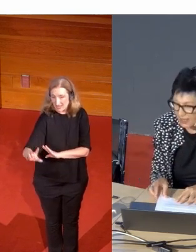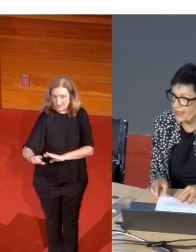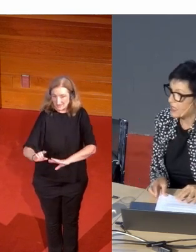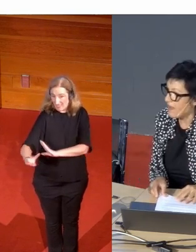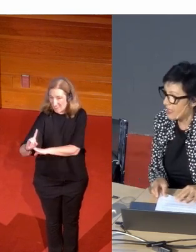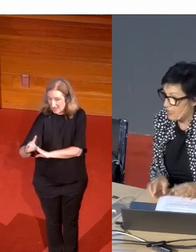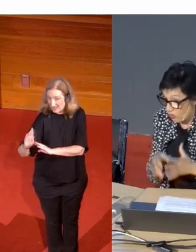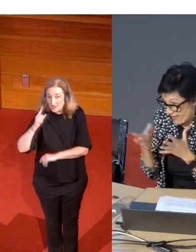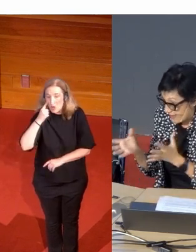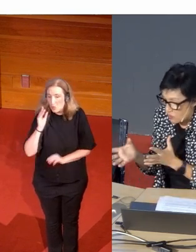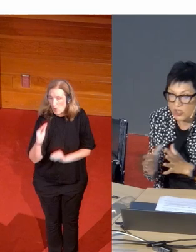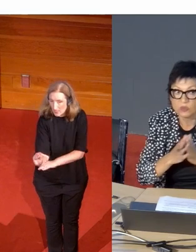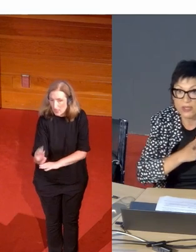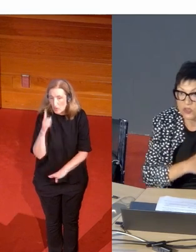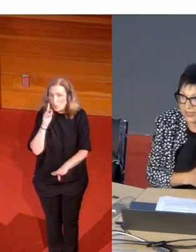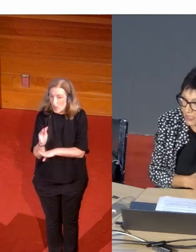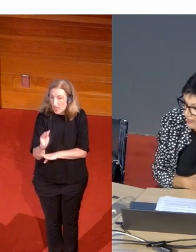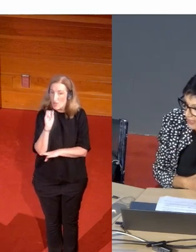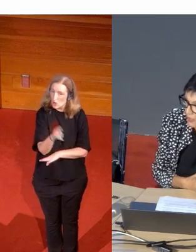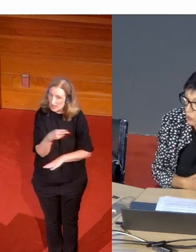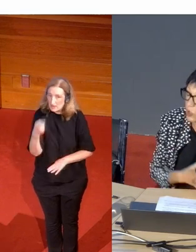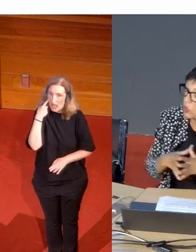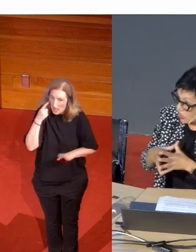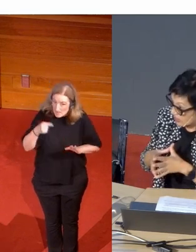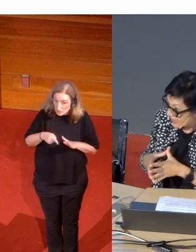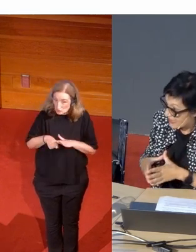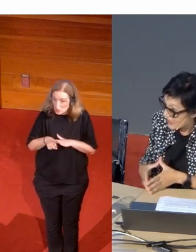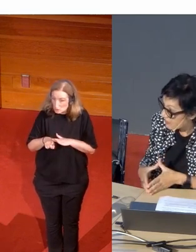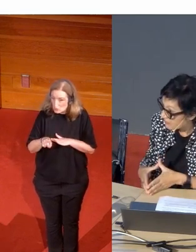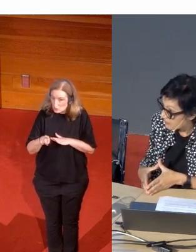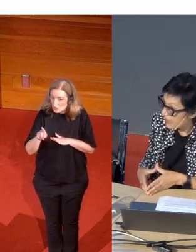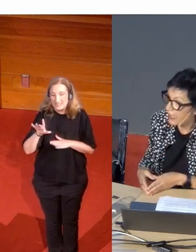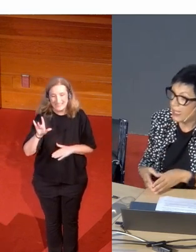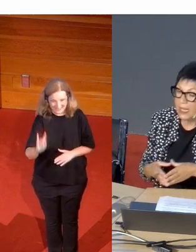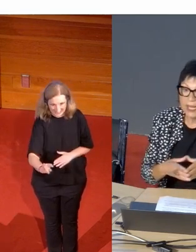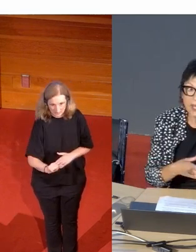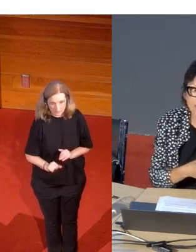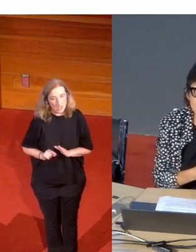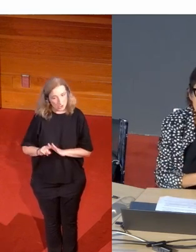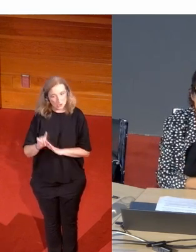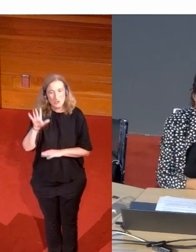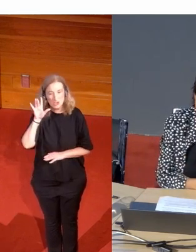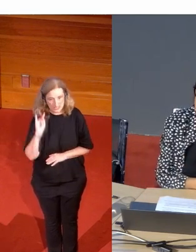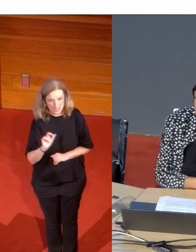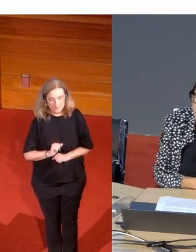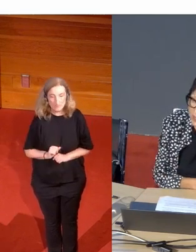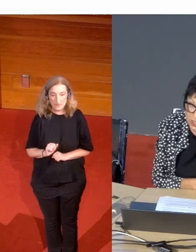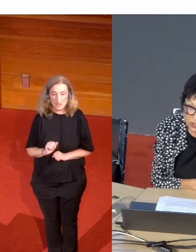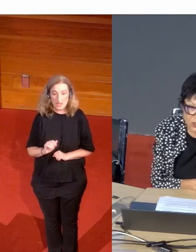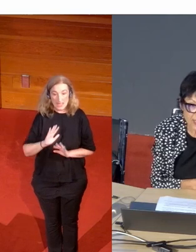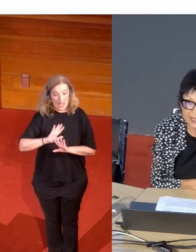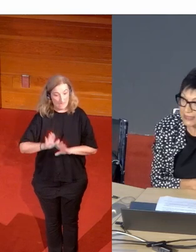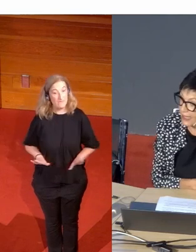derecha la extrema derecha luego Ah ya tenemos los resultados la extrema derecha subió sí y se